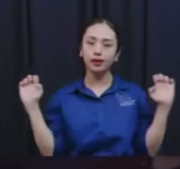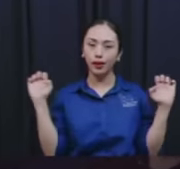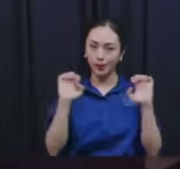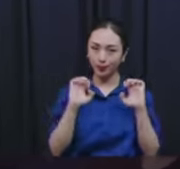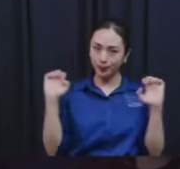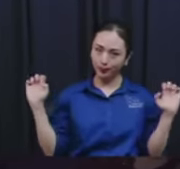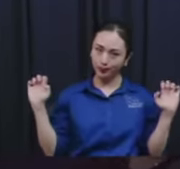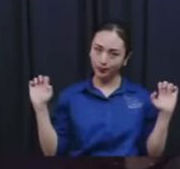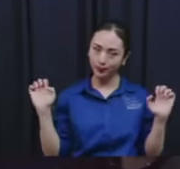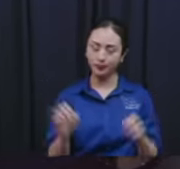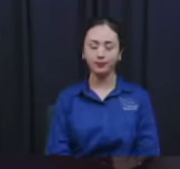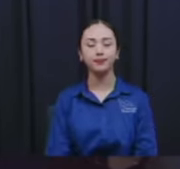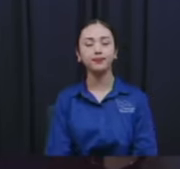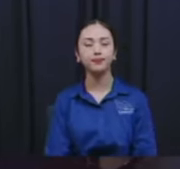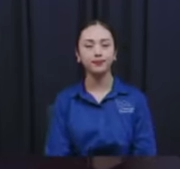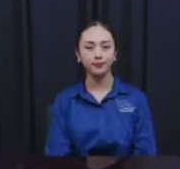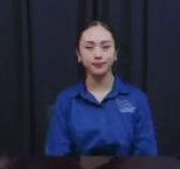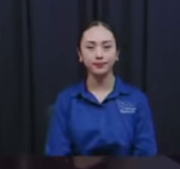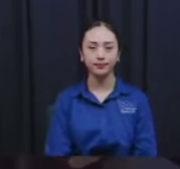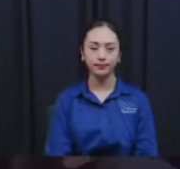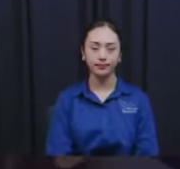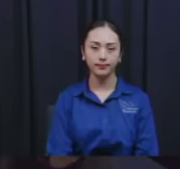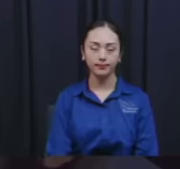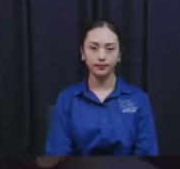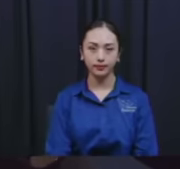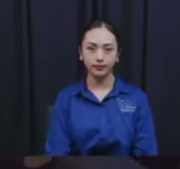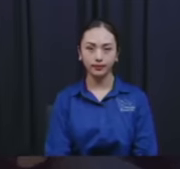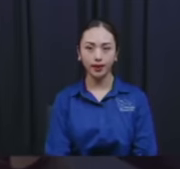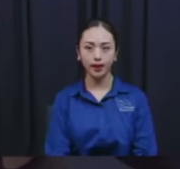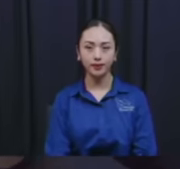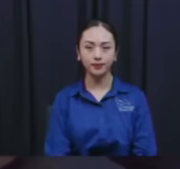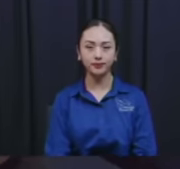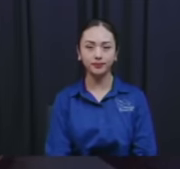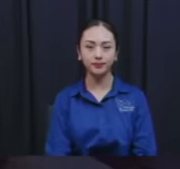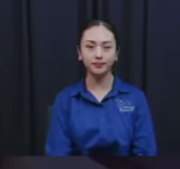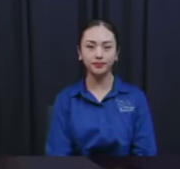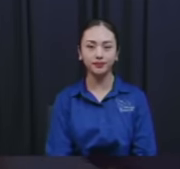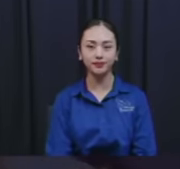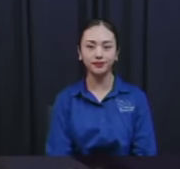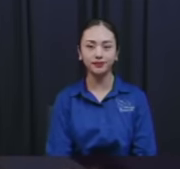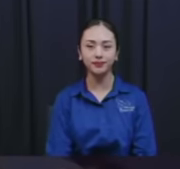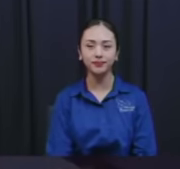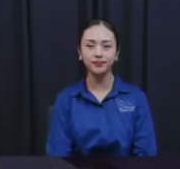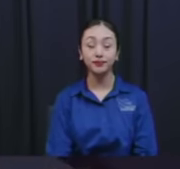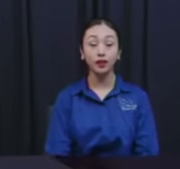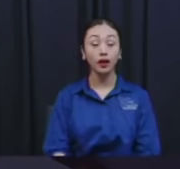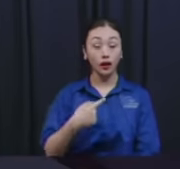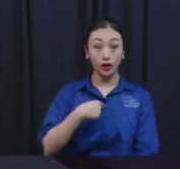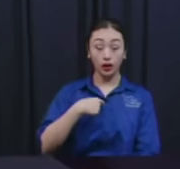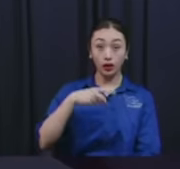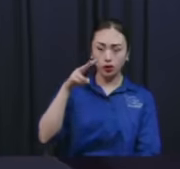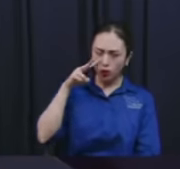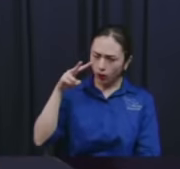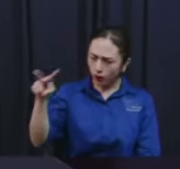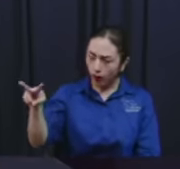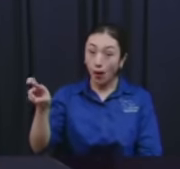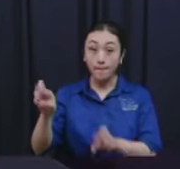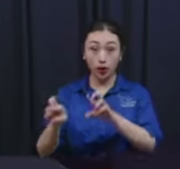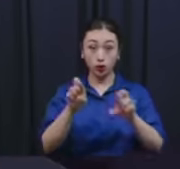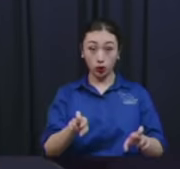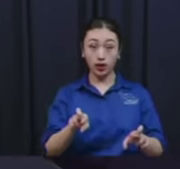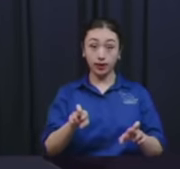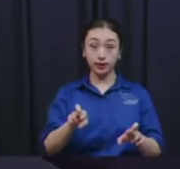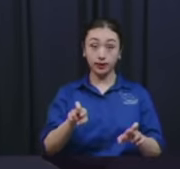vez o una una ficticia yo miro algunos que salen a caminar que van así